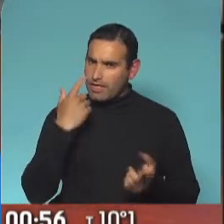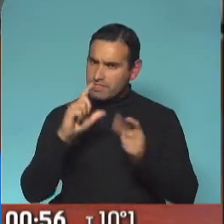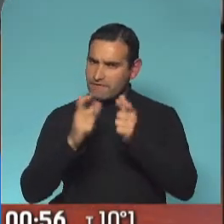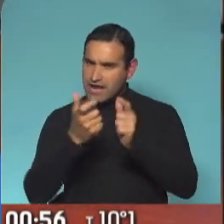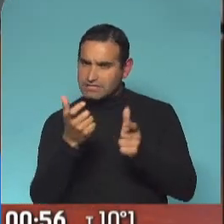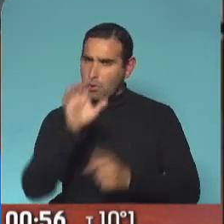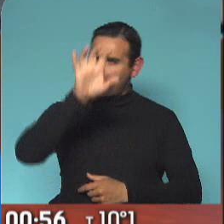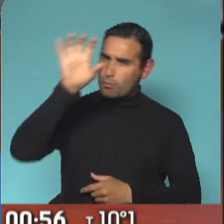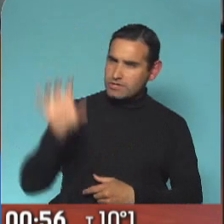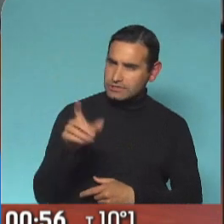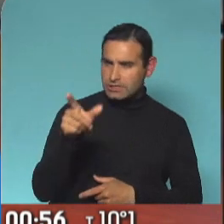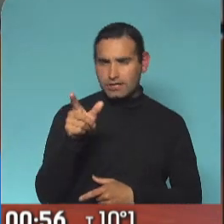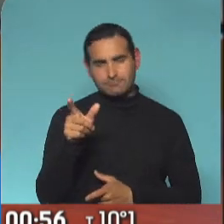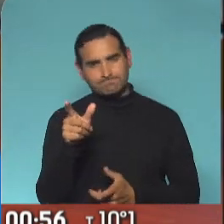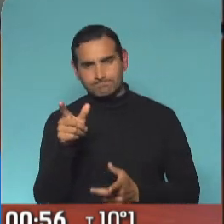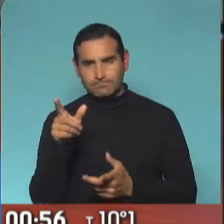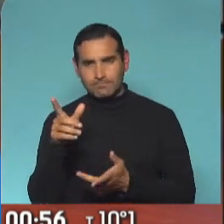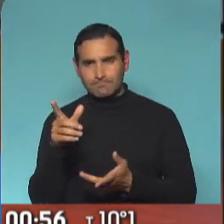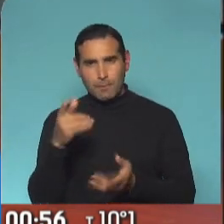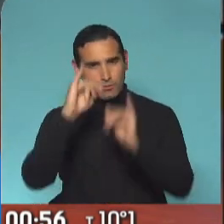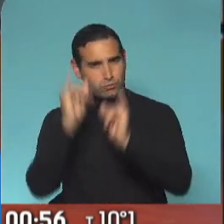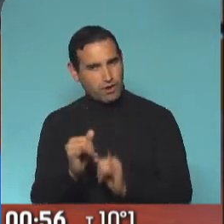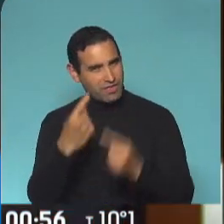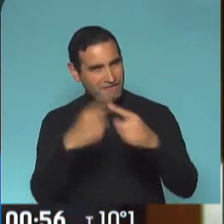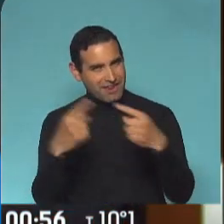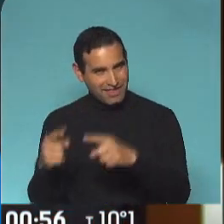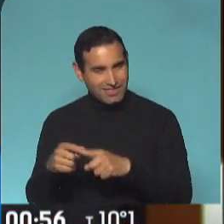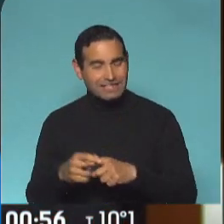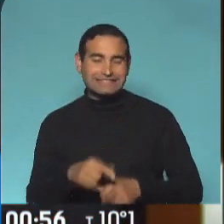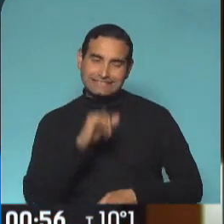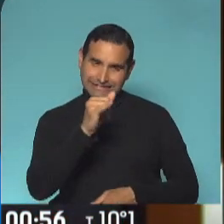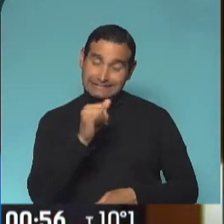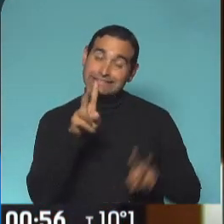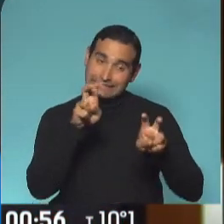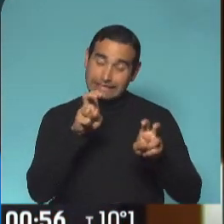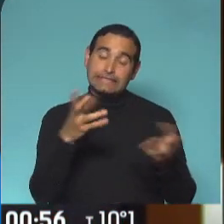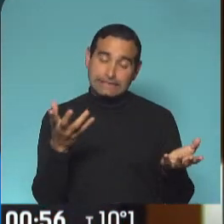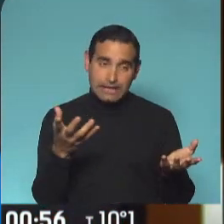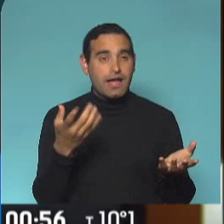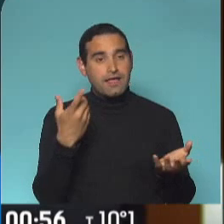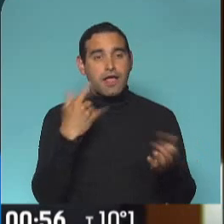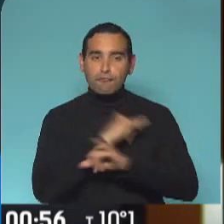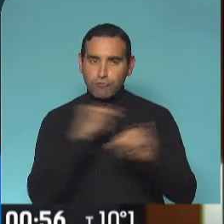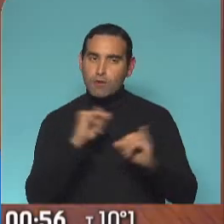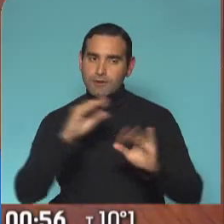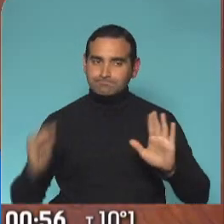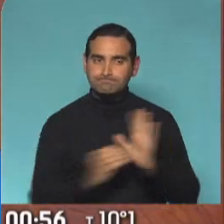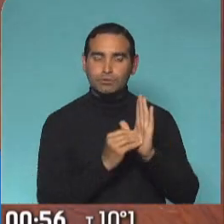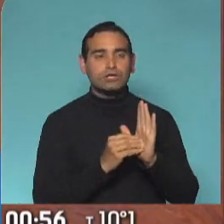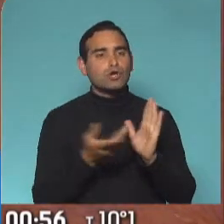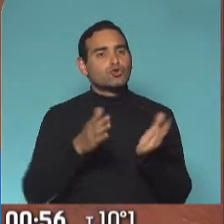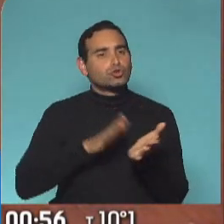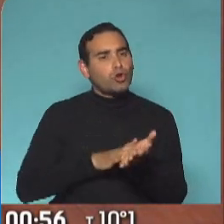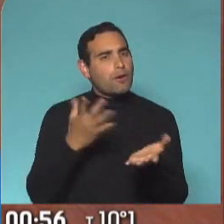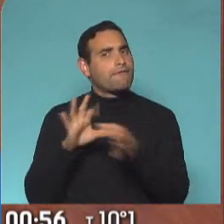entre provincias en cuanto a la dependencia de esos presupuestos, ¿no? Sí, ese es otro gran tema que el informe procuró instalar, que es la cuestión